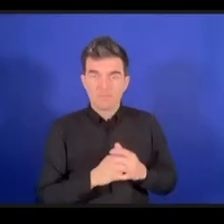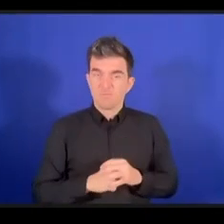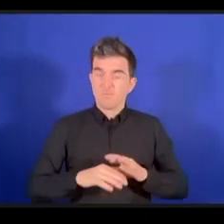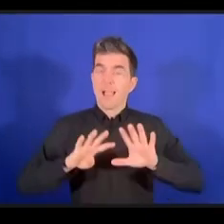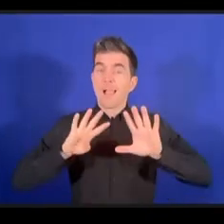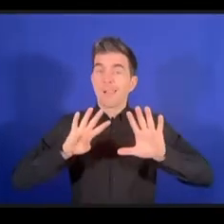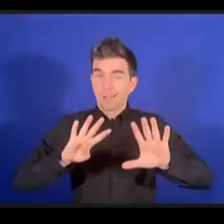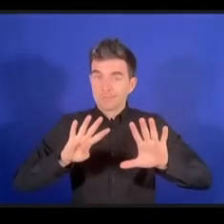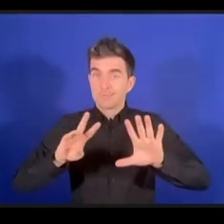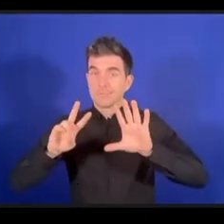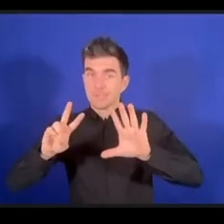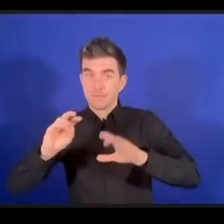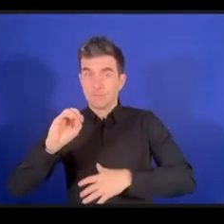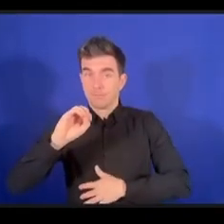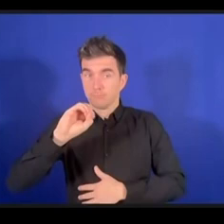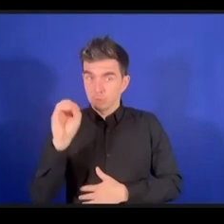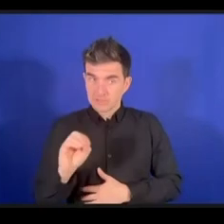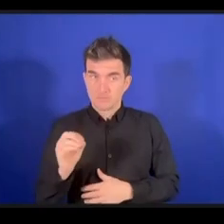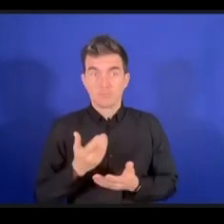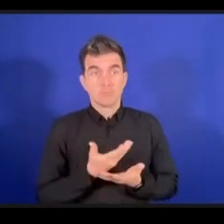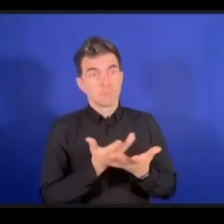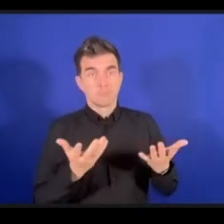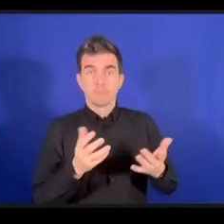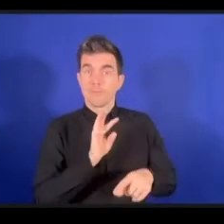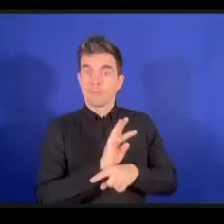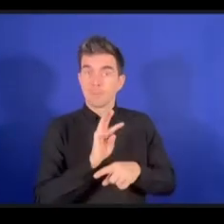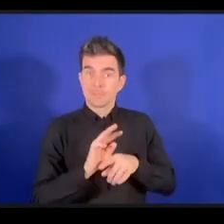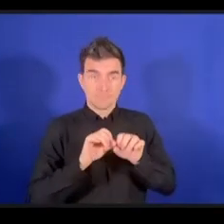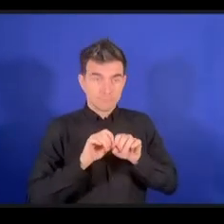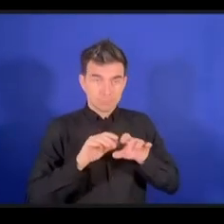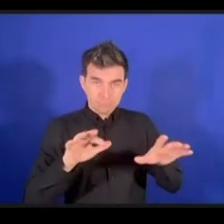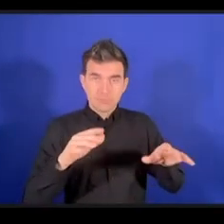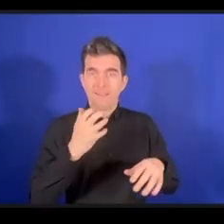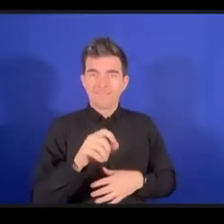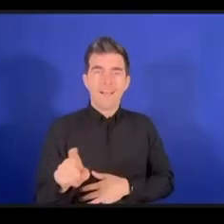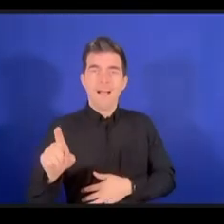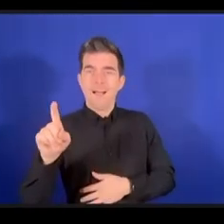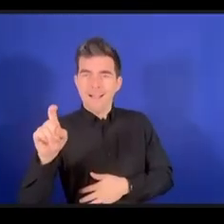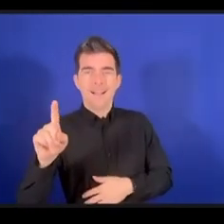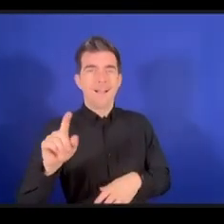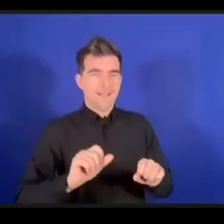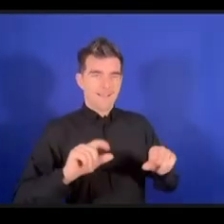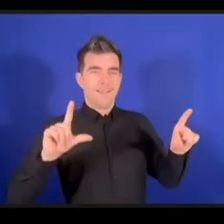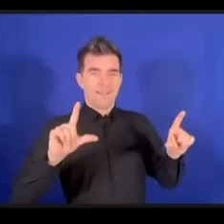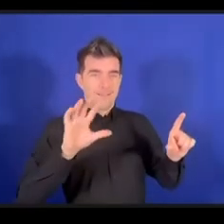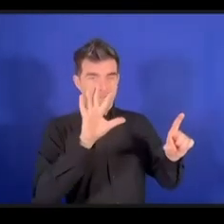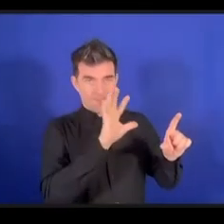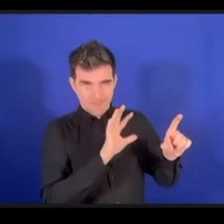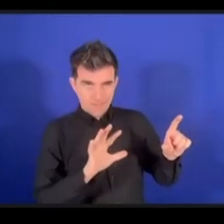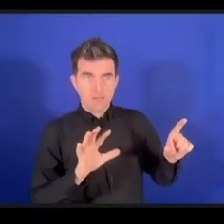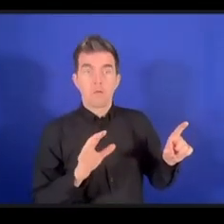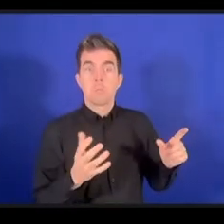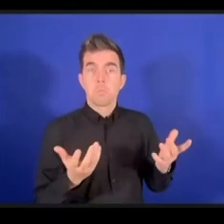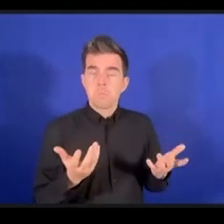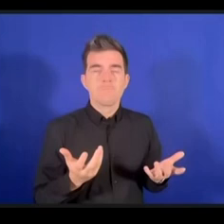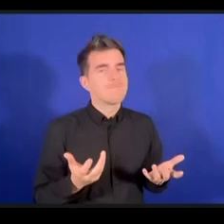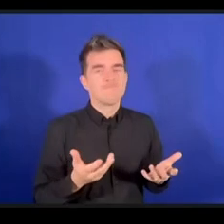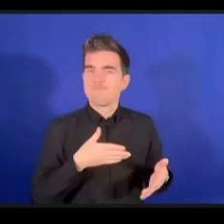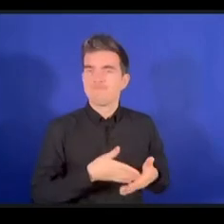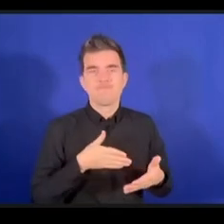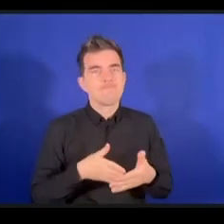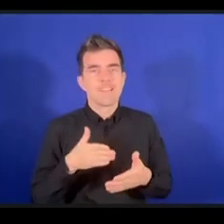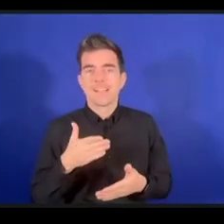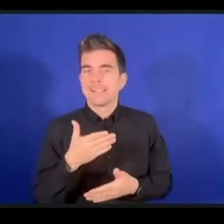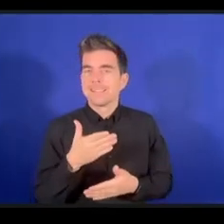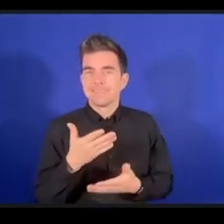problema de accesibilidad accesibilidad para una persona con discapacidad y con ese tipo de limitación que